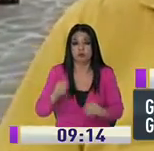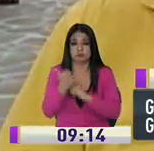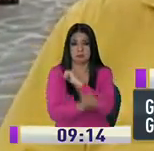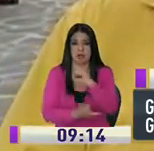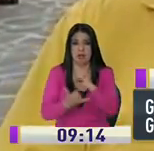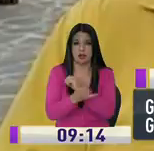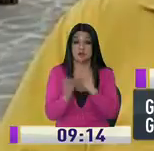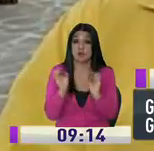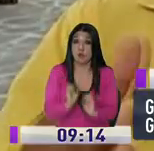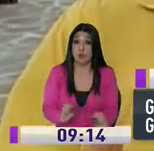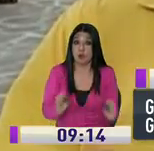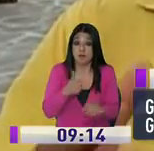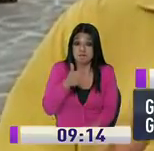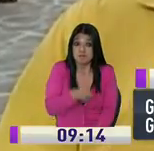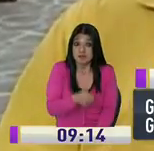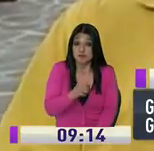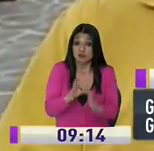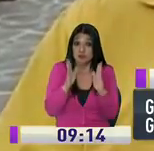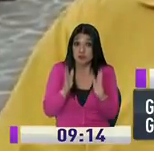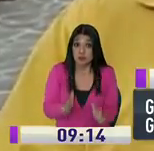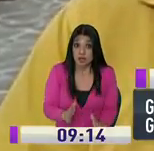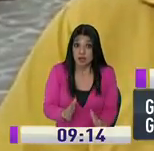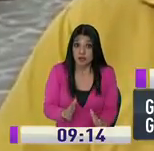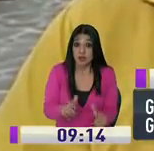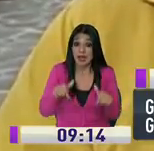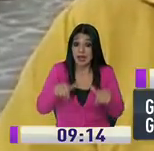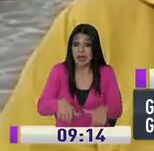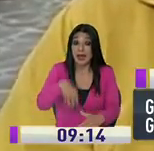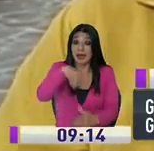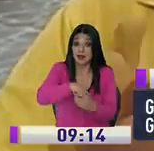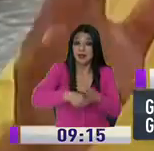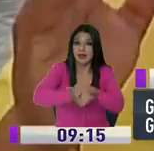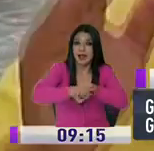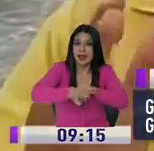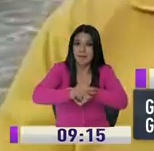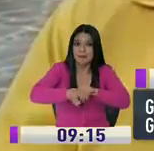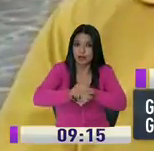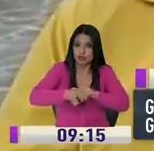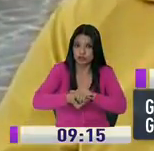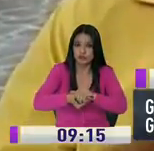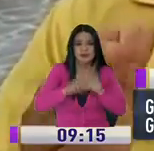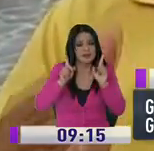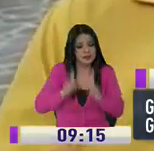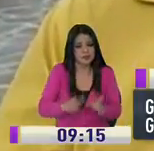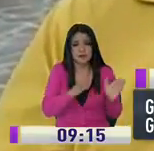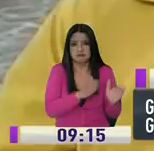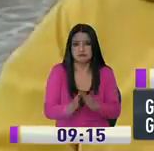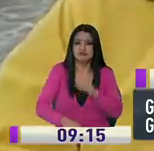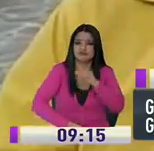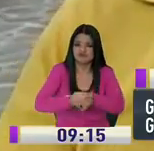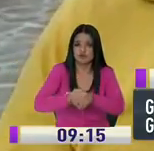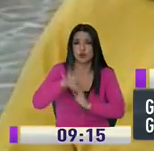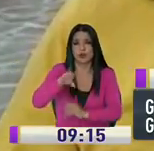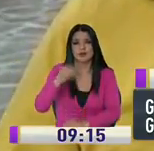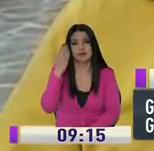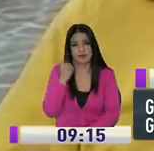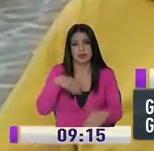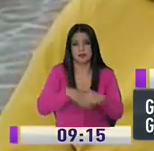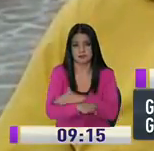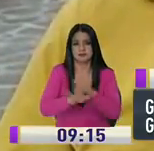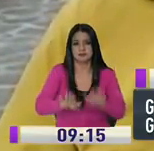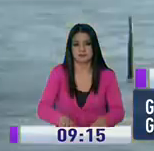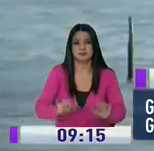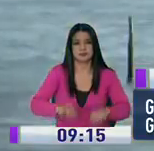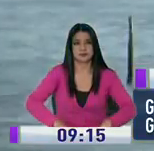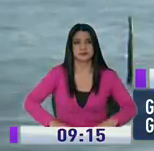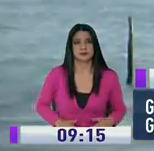inclusive nuestros mismos ciudadanos isabeleños que tienen que hacer el protocolo de cuarentena para poder ingresar a nuestra